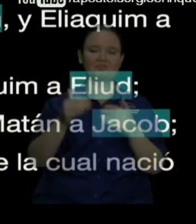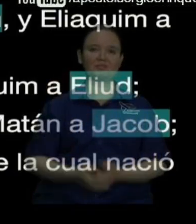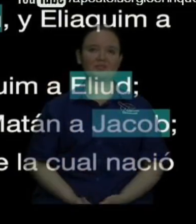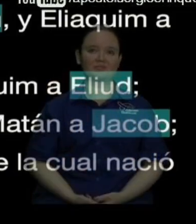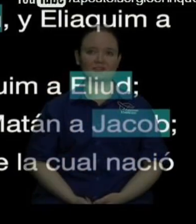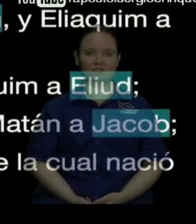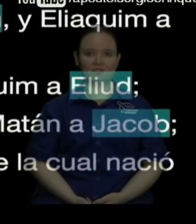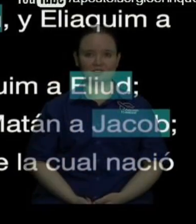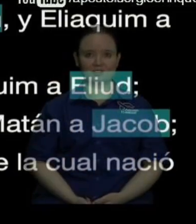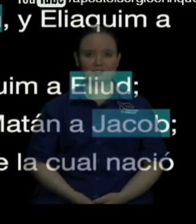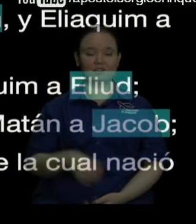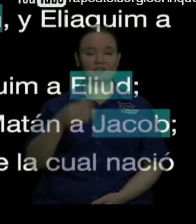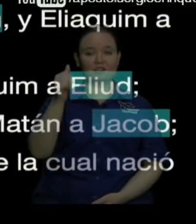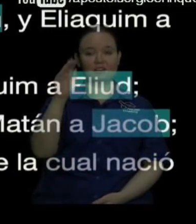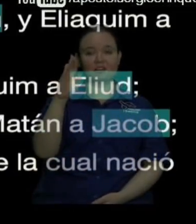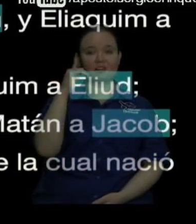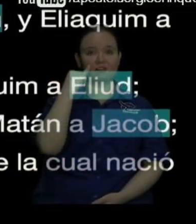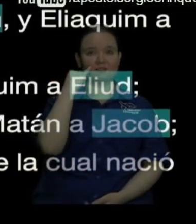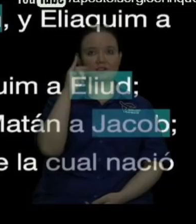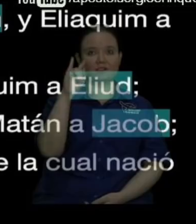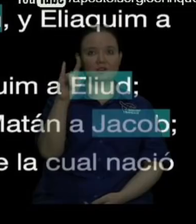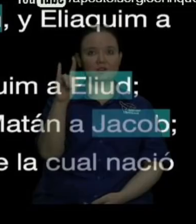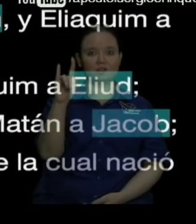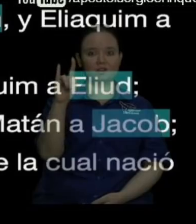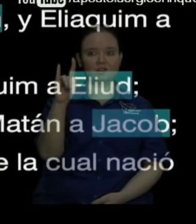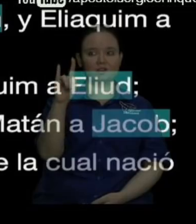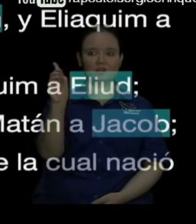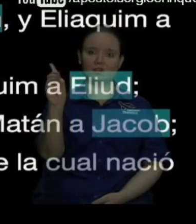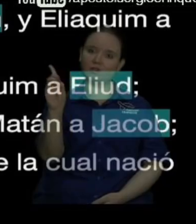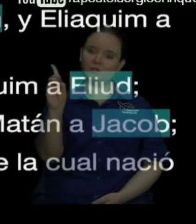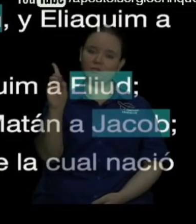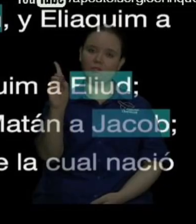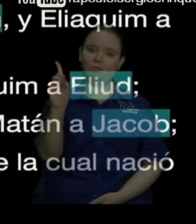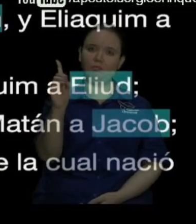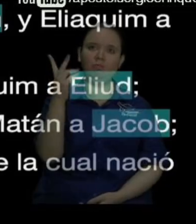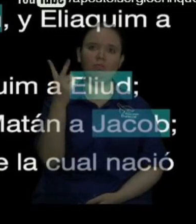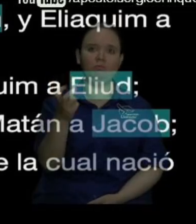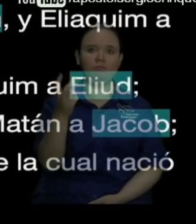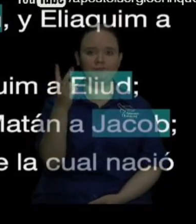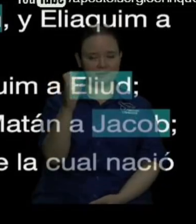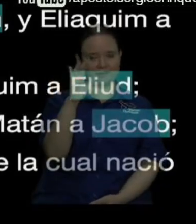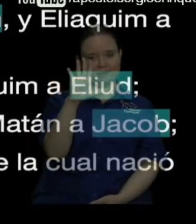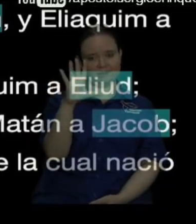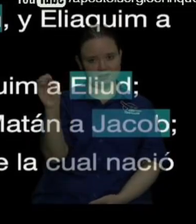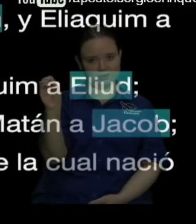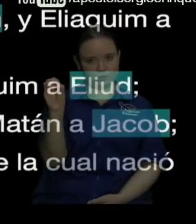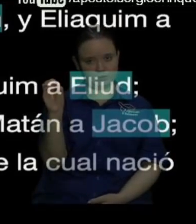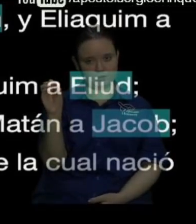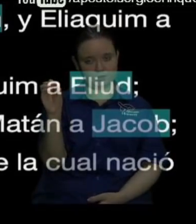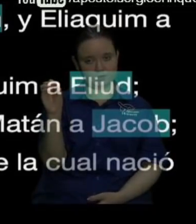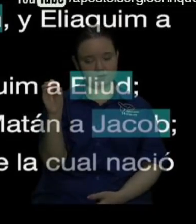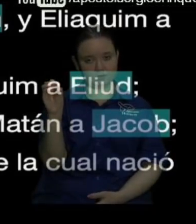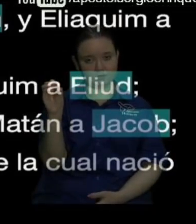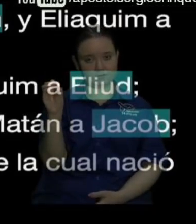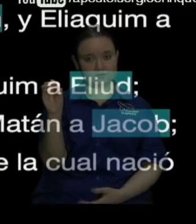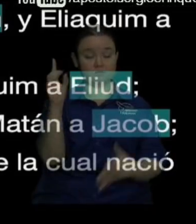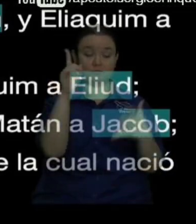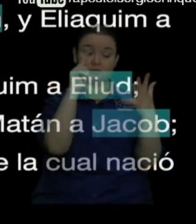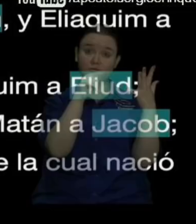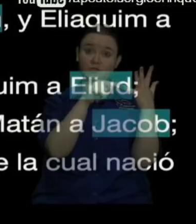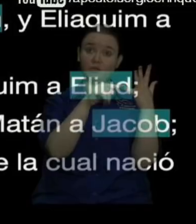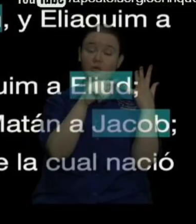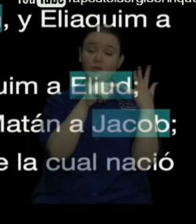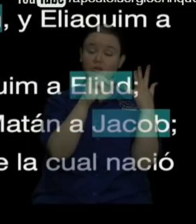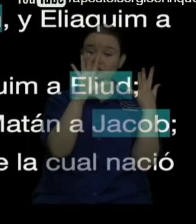Abiud. Abiud es el 50. Y de Abiud casi no se dice nada, está todo confuso su